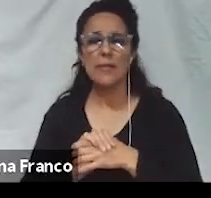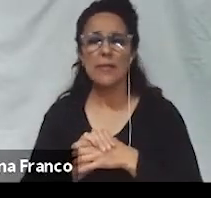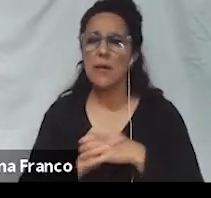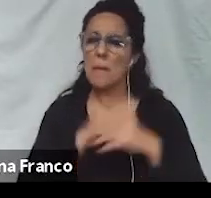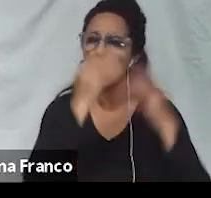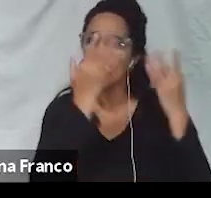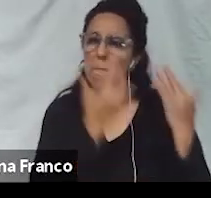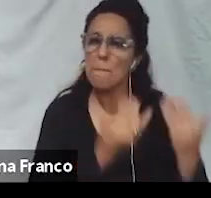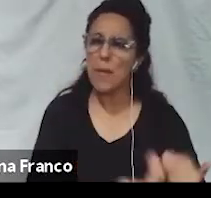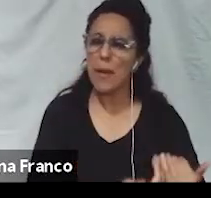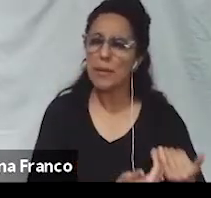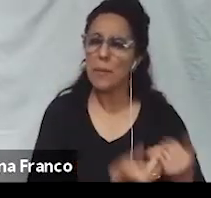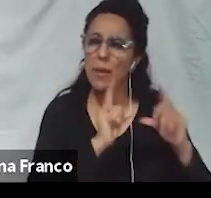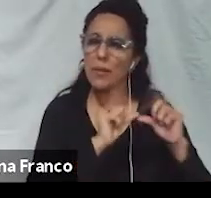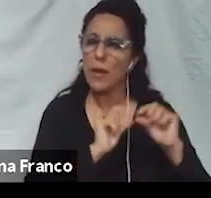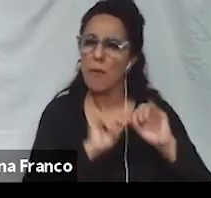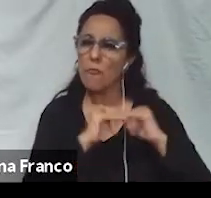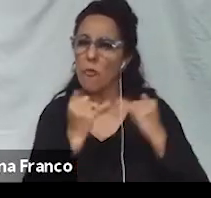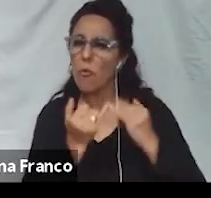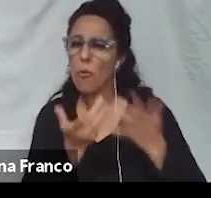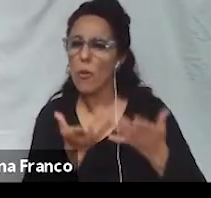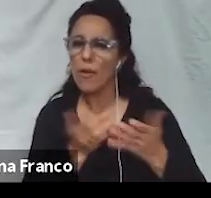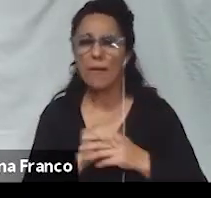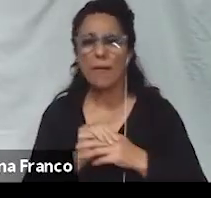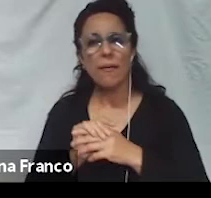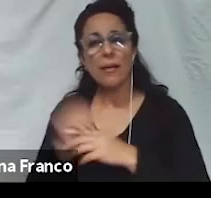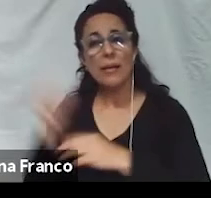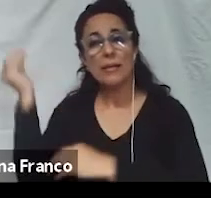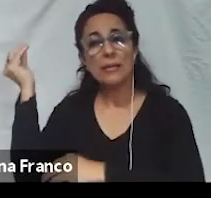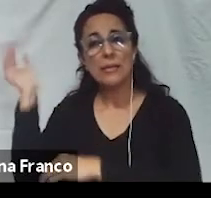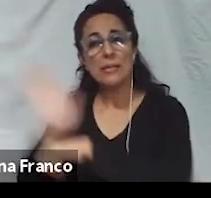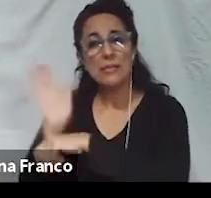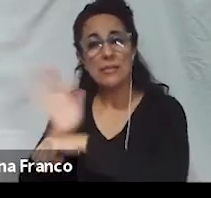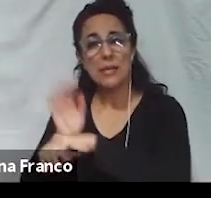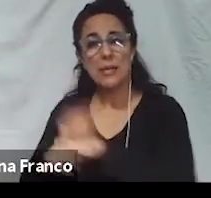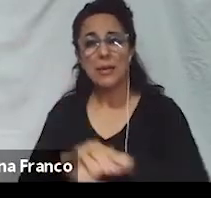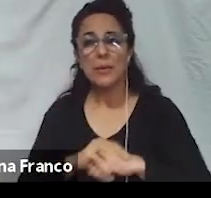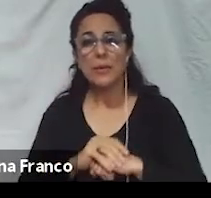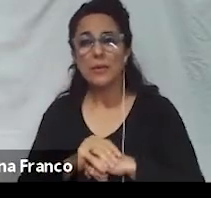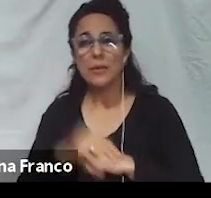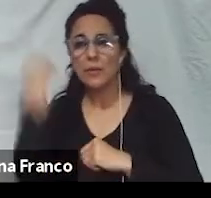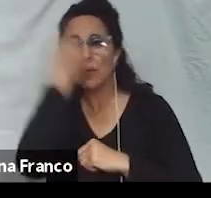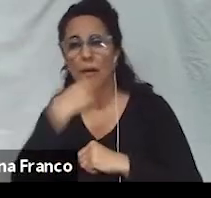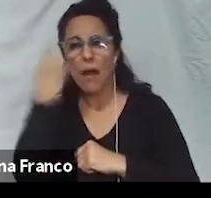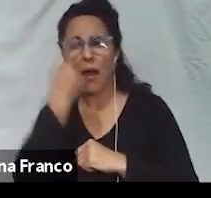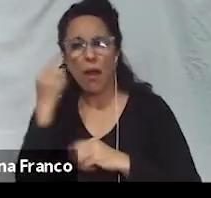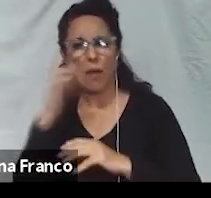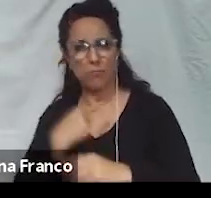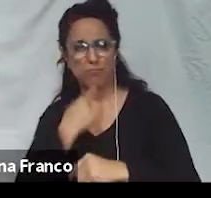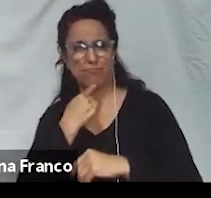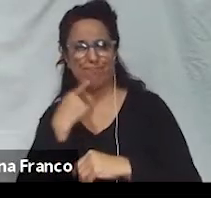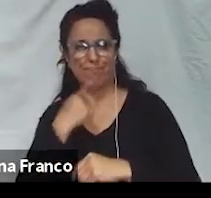fórmulas matemáticas, y para los que les gusta el cine, tenemos a Obi-Wan Kenobi con una cara